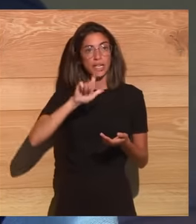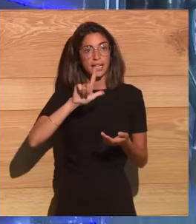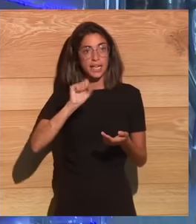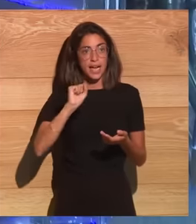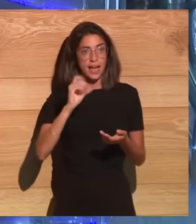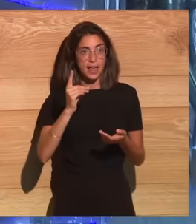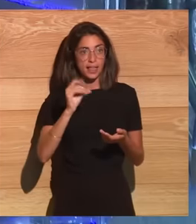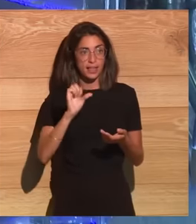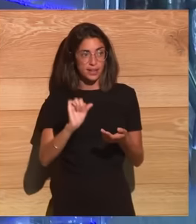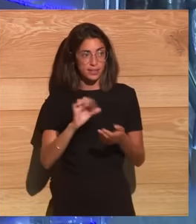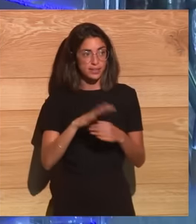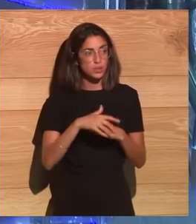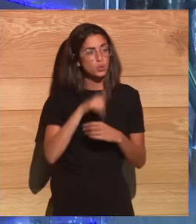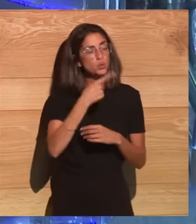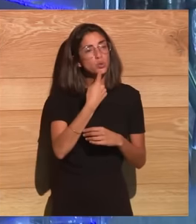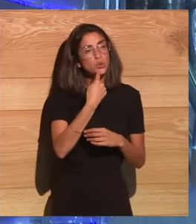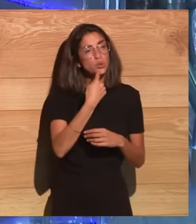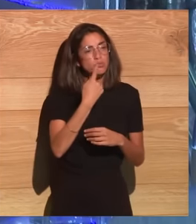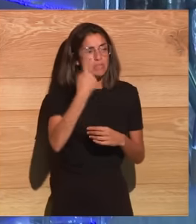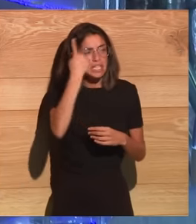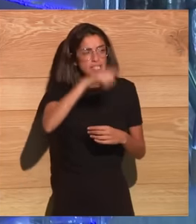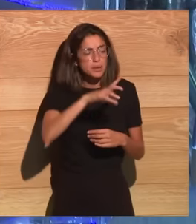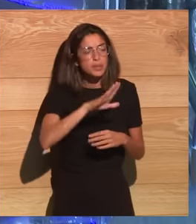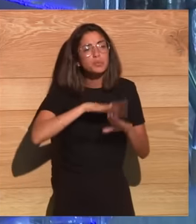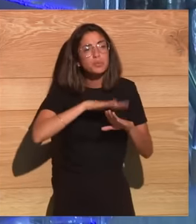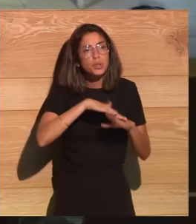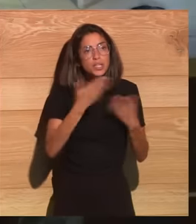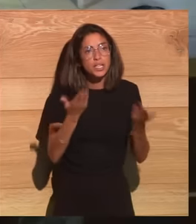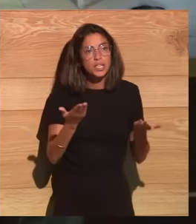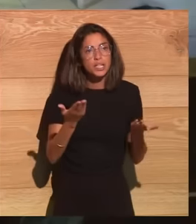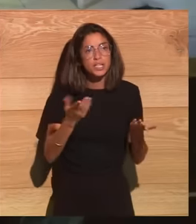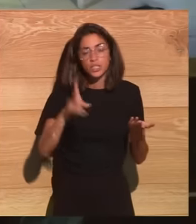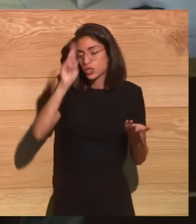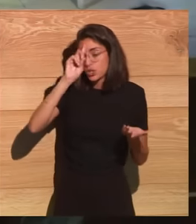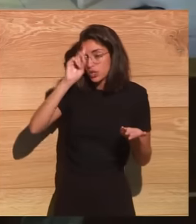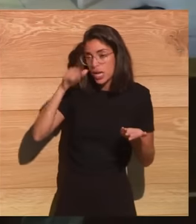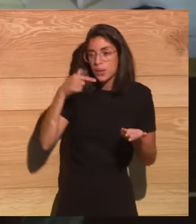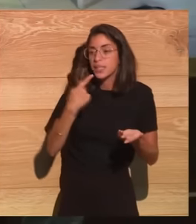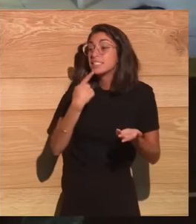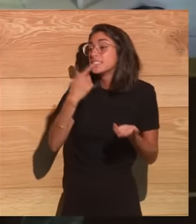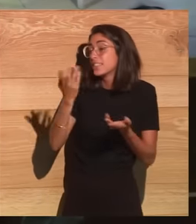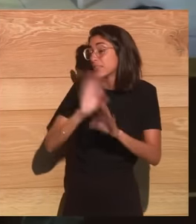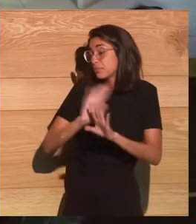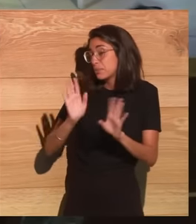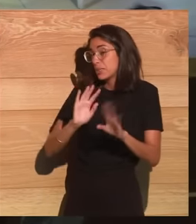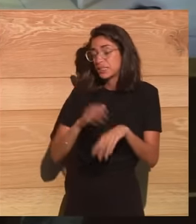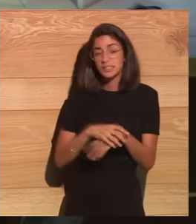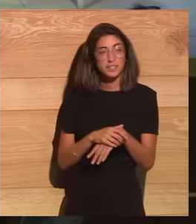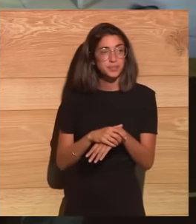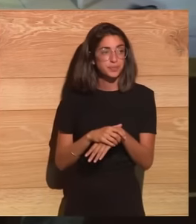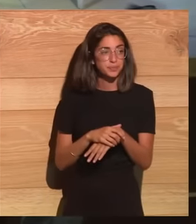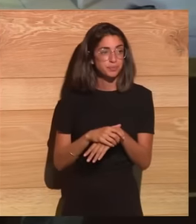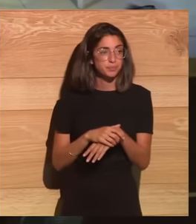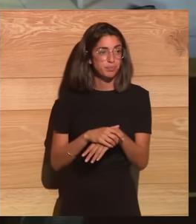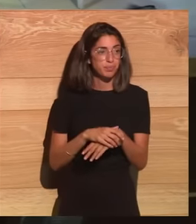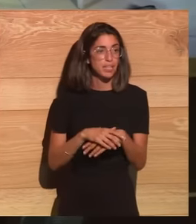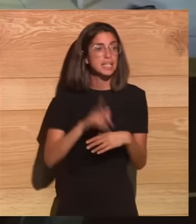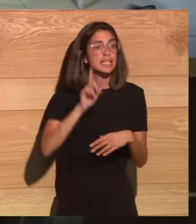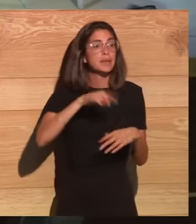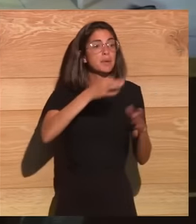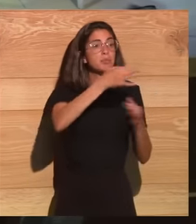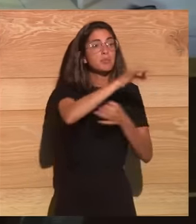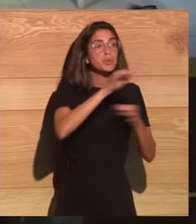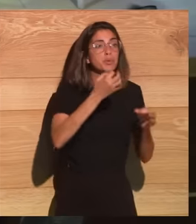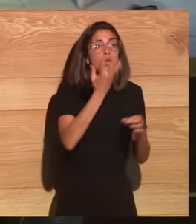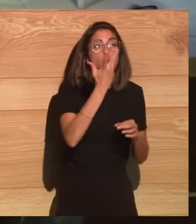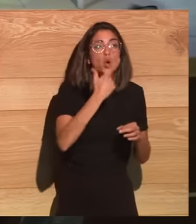de purpurina al año. ¿Pero por qué sabes Google? Eso, Juan? No lo sabe. Sí. Lo dice. Lo dice, ¿no? Lo dice. Lo buscáis. ¿Y existe purpurina de colores? La